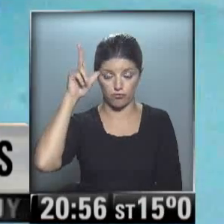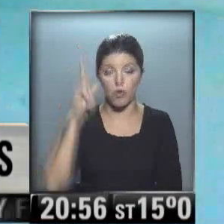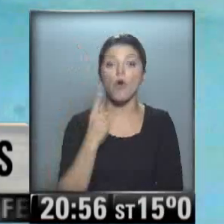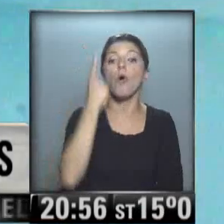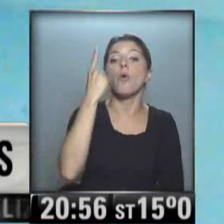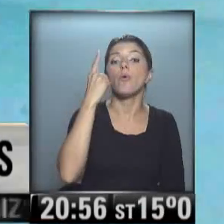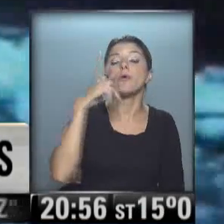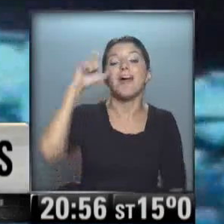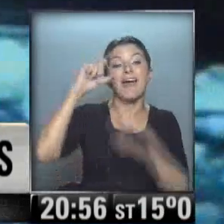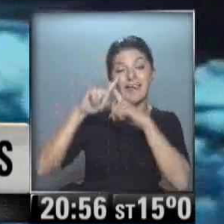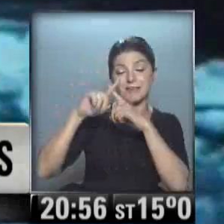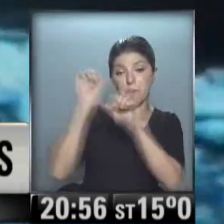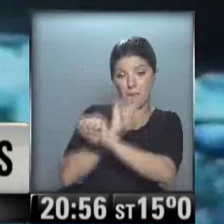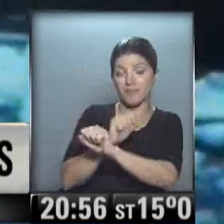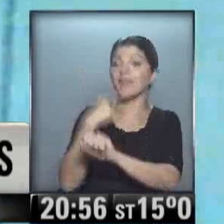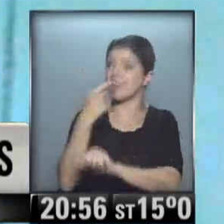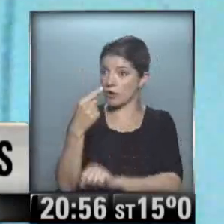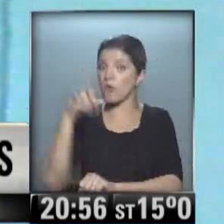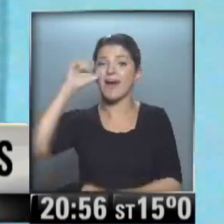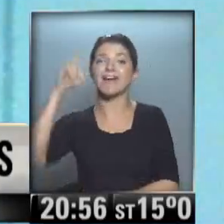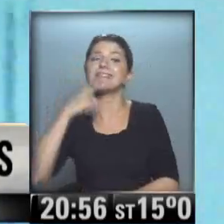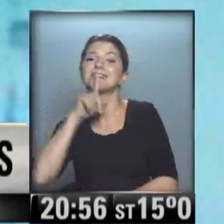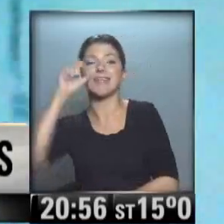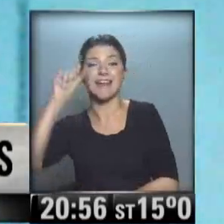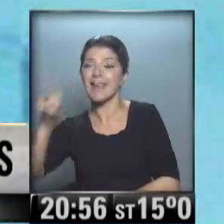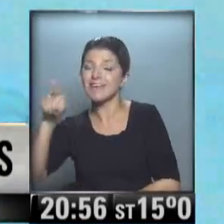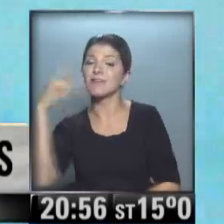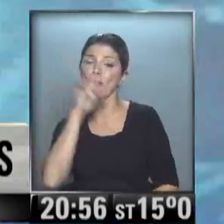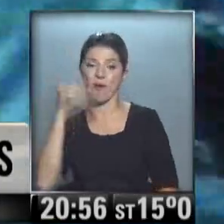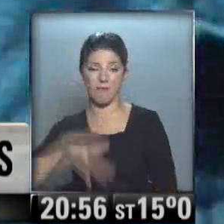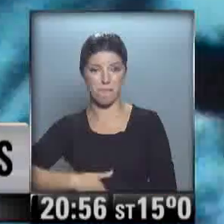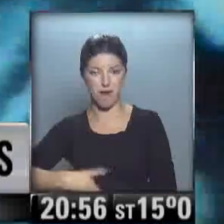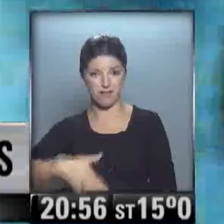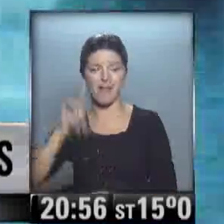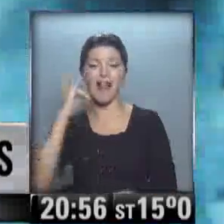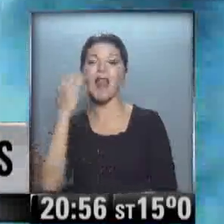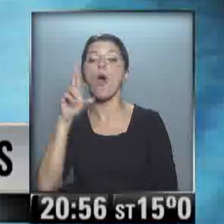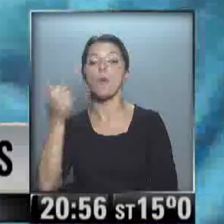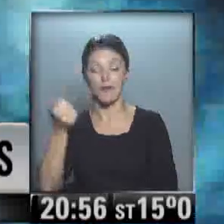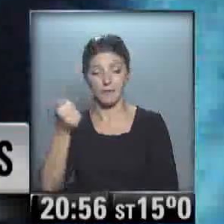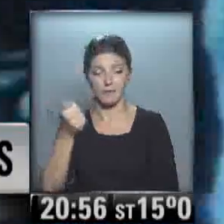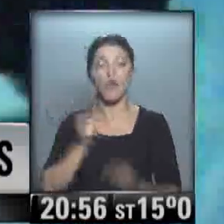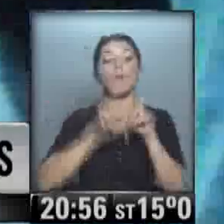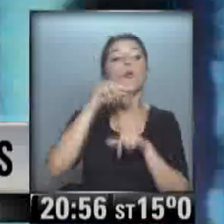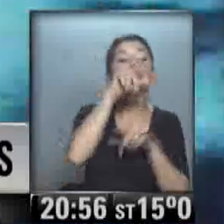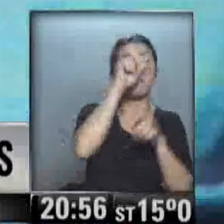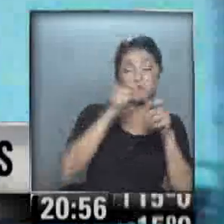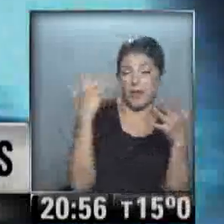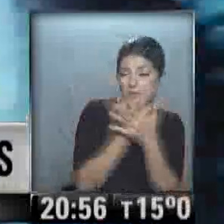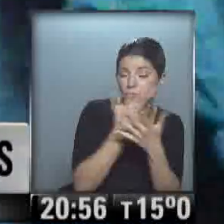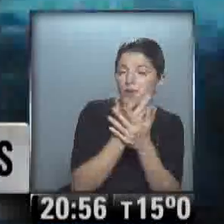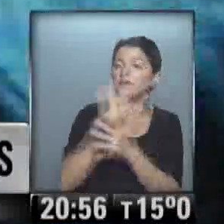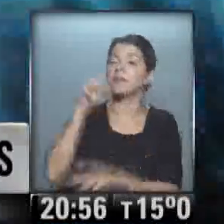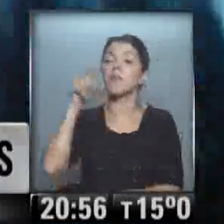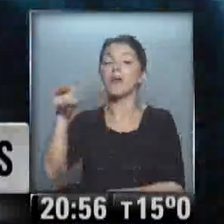ex detenida le aseguró a Estela que su hija estaba embarazada. Por declaraciones de otras víctimas, se supo